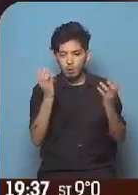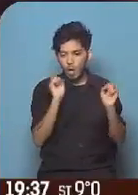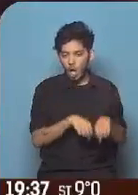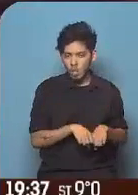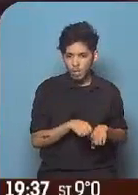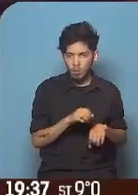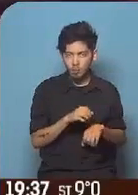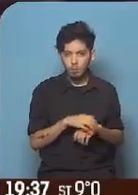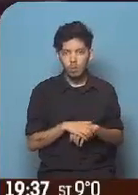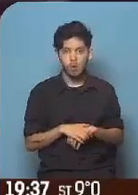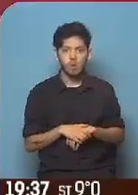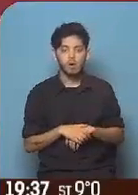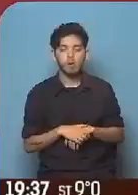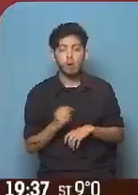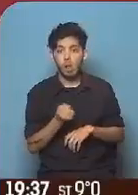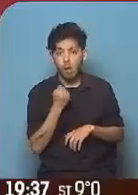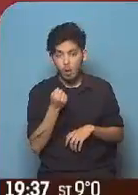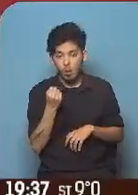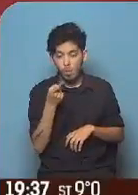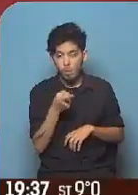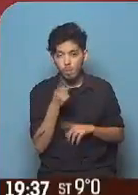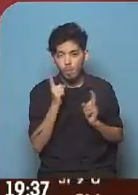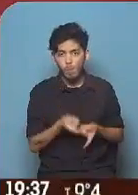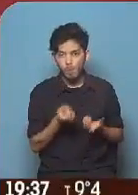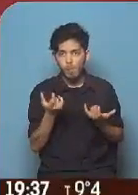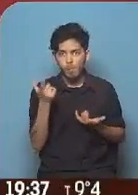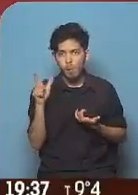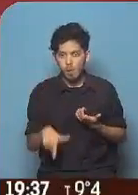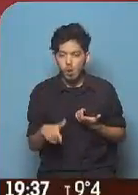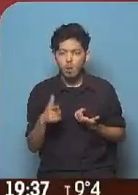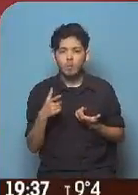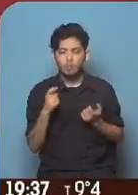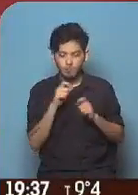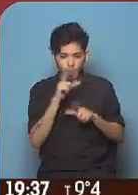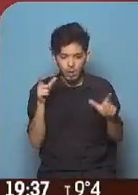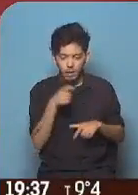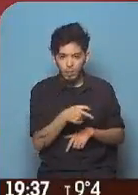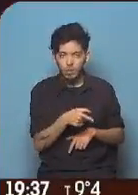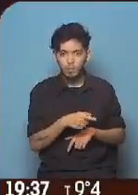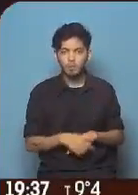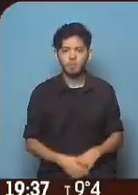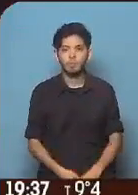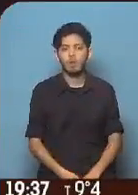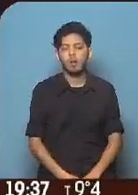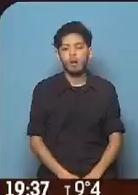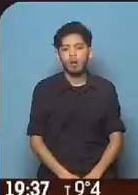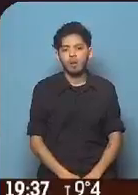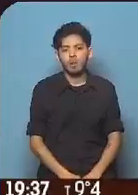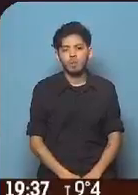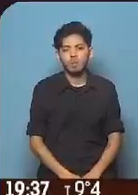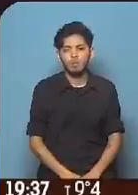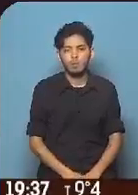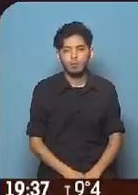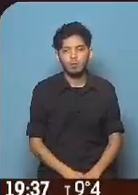Tal cual. De modo que es importante que también el consumidor preste atención en eso. Y algo